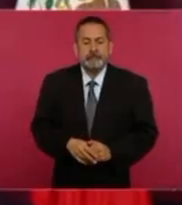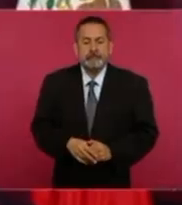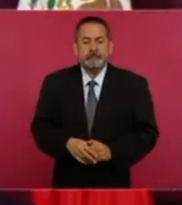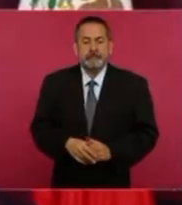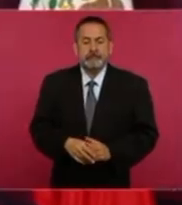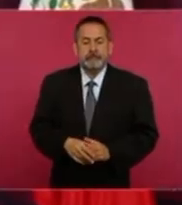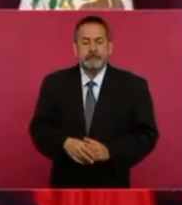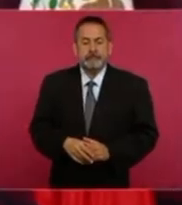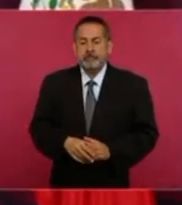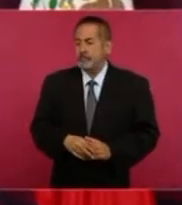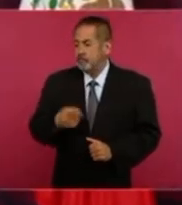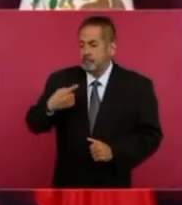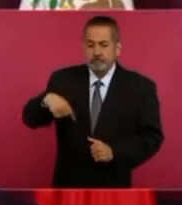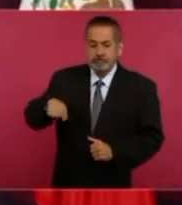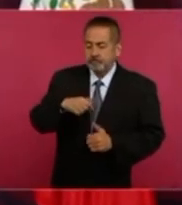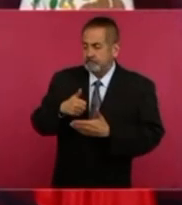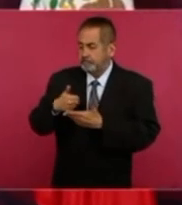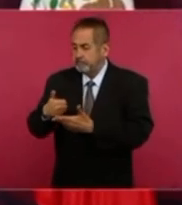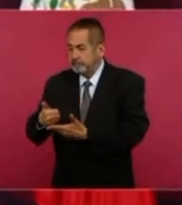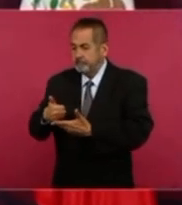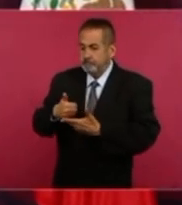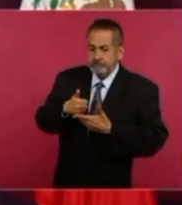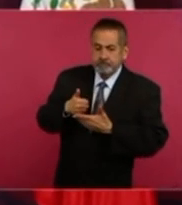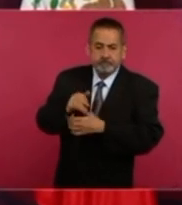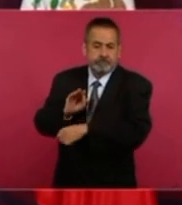nos ayudamos mutuamente.